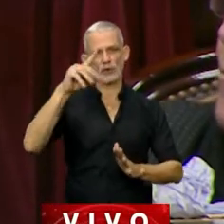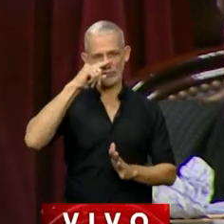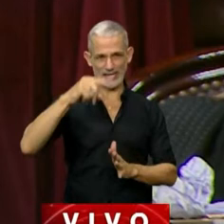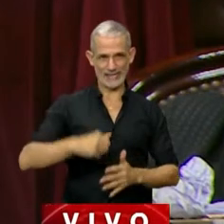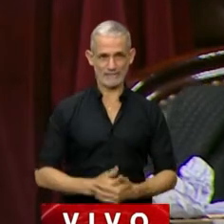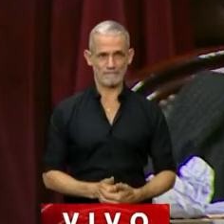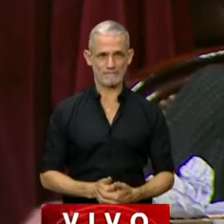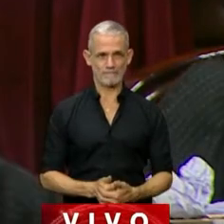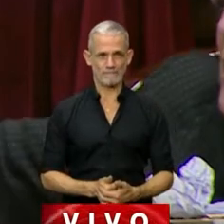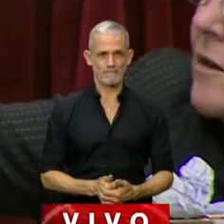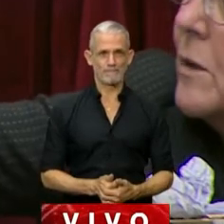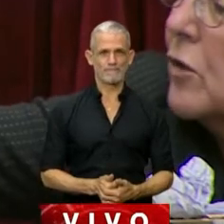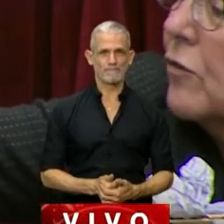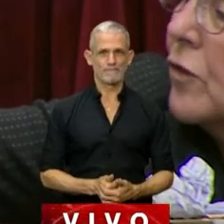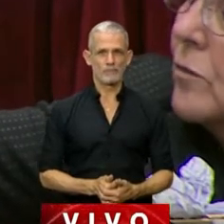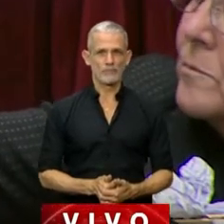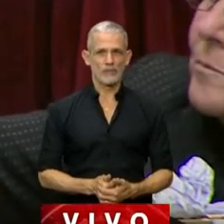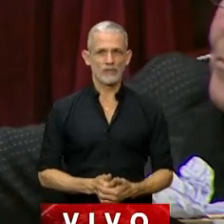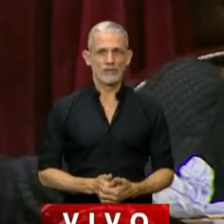27557.